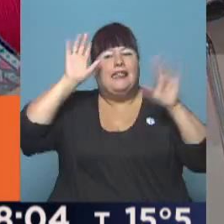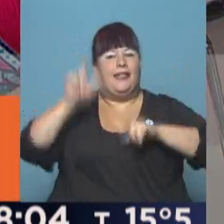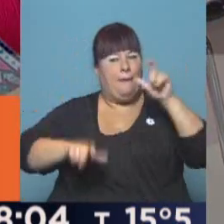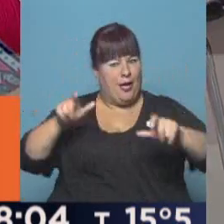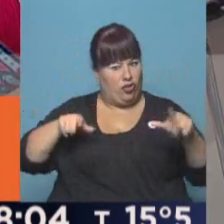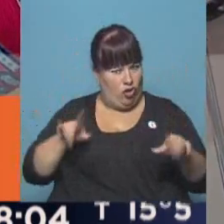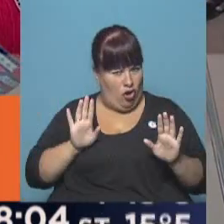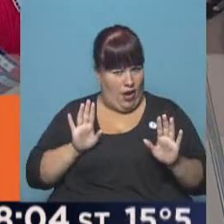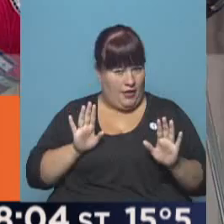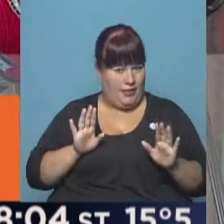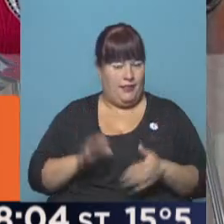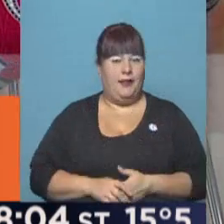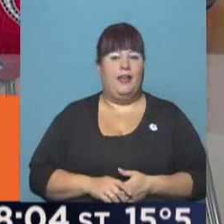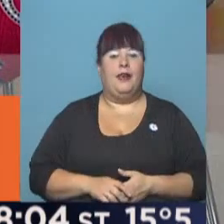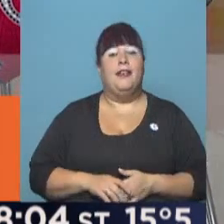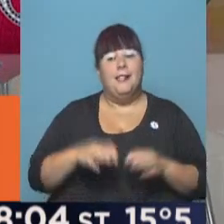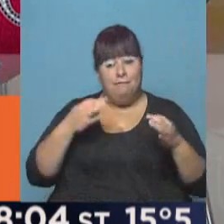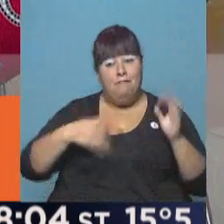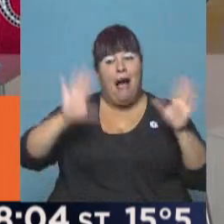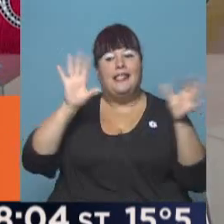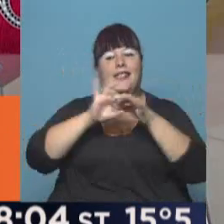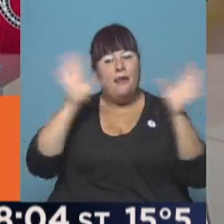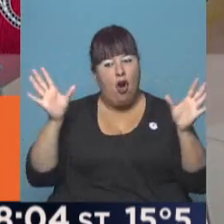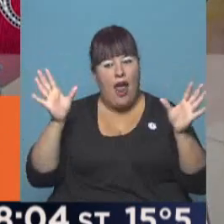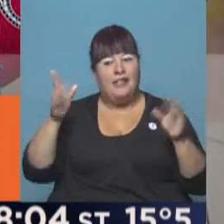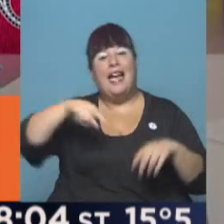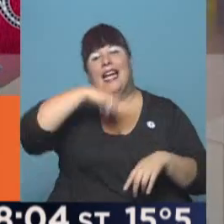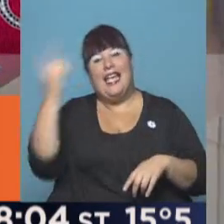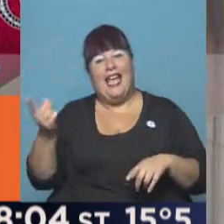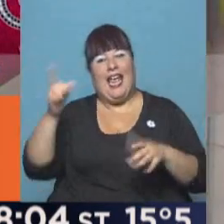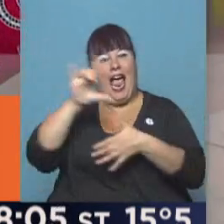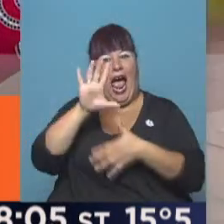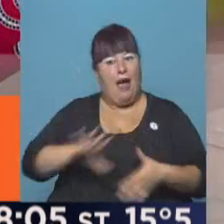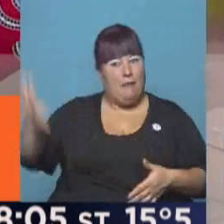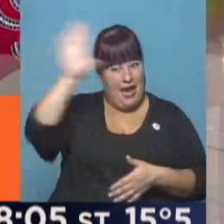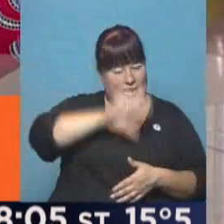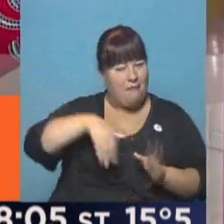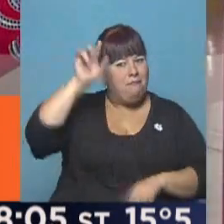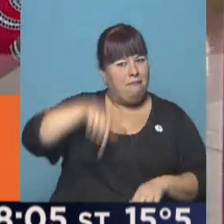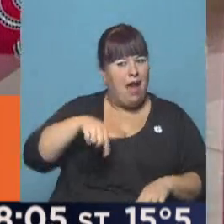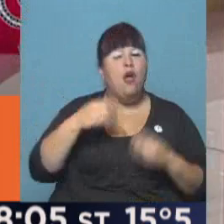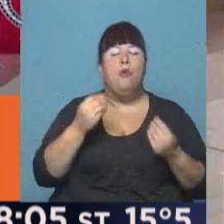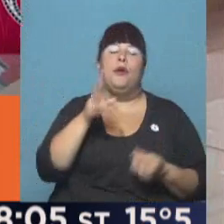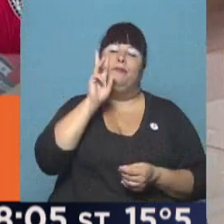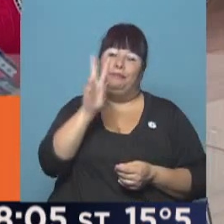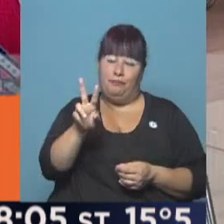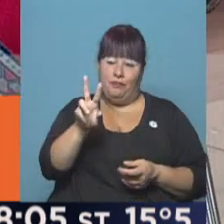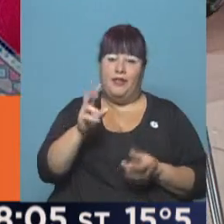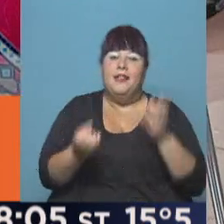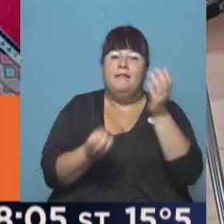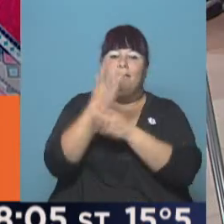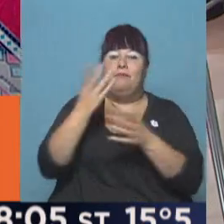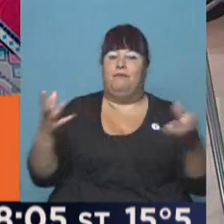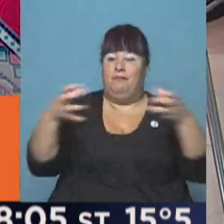popular y ciertamente más democrático que lo que fue en el resto de la América, porque cuando vos mirás la formación de